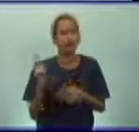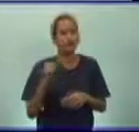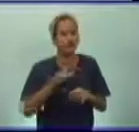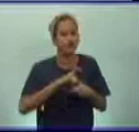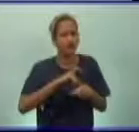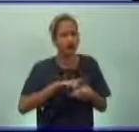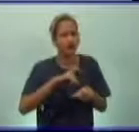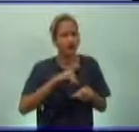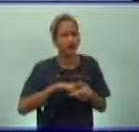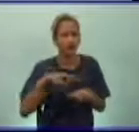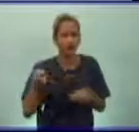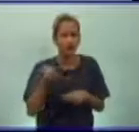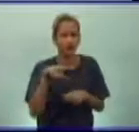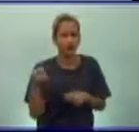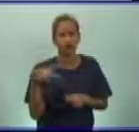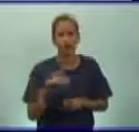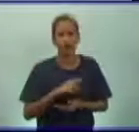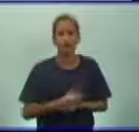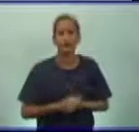breve tiempo para esto.